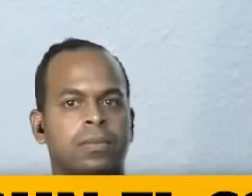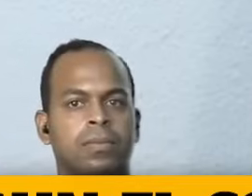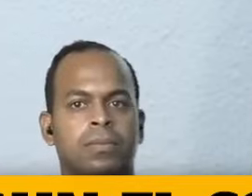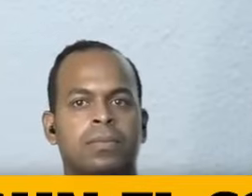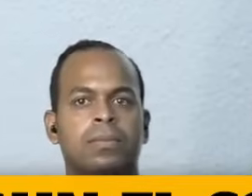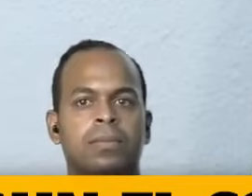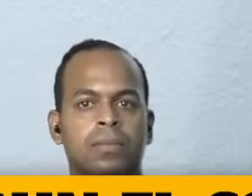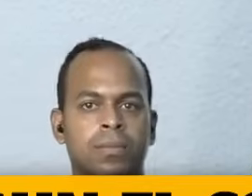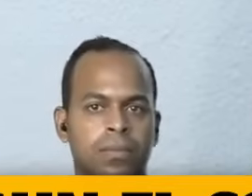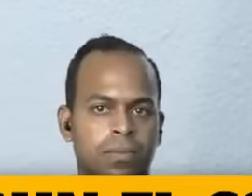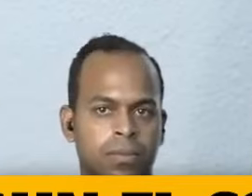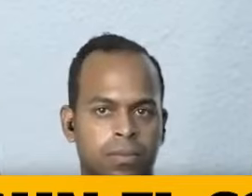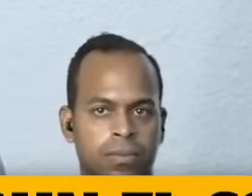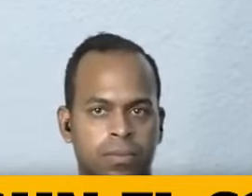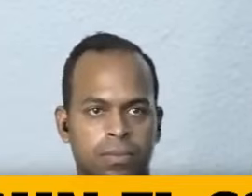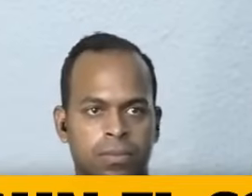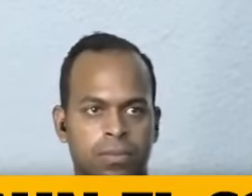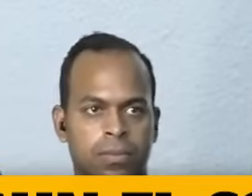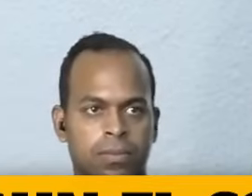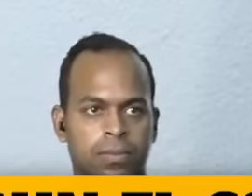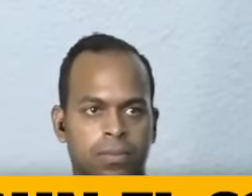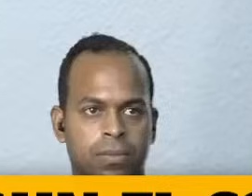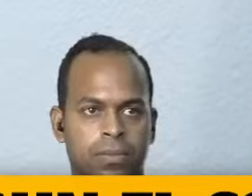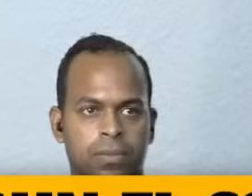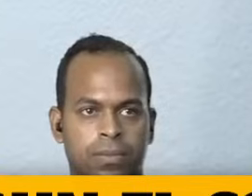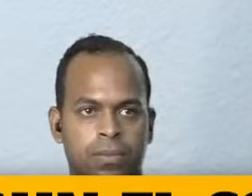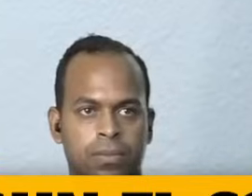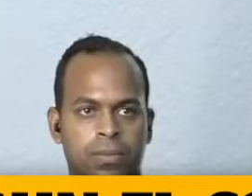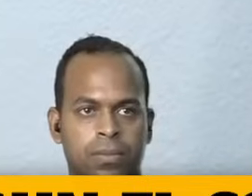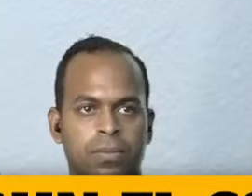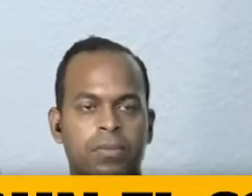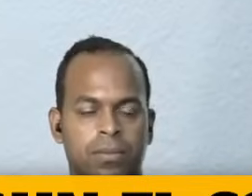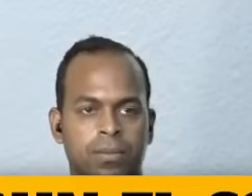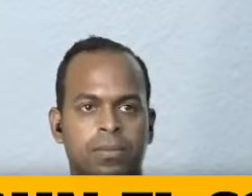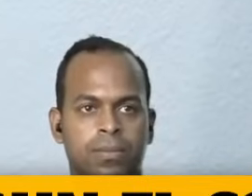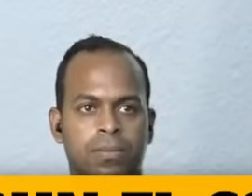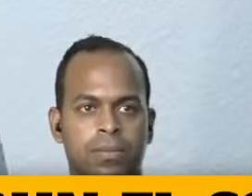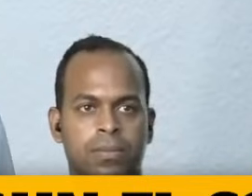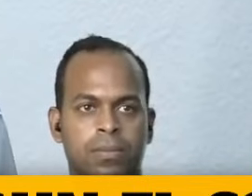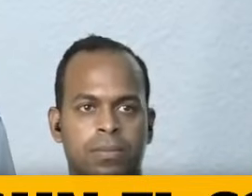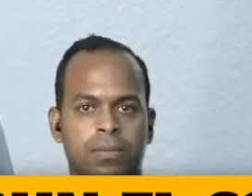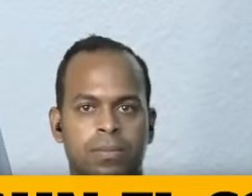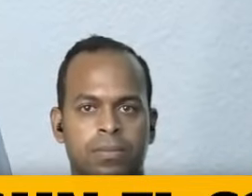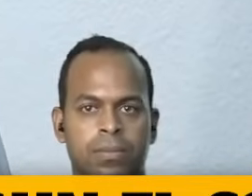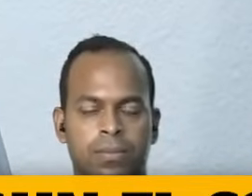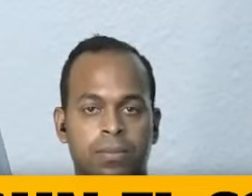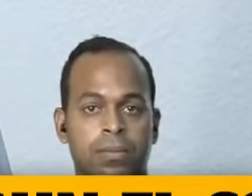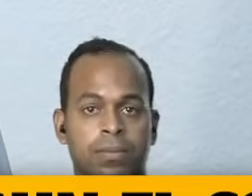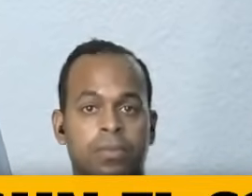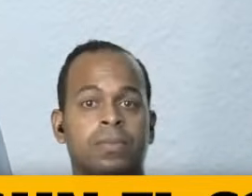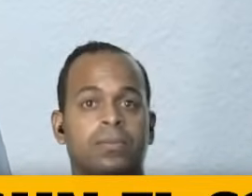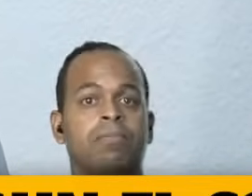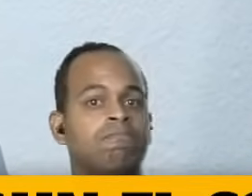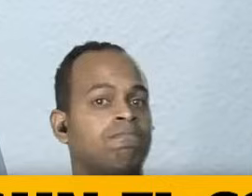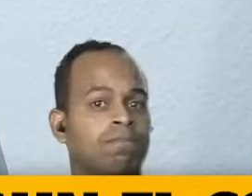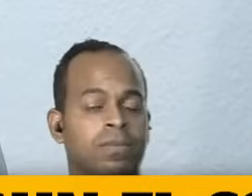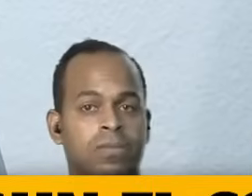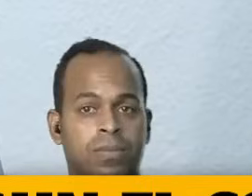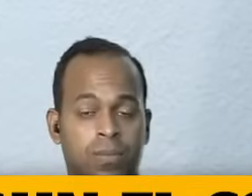El Centro de Operaciones de Emergencia mantiene un nivel de alerta roja para Duarte, en especial Bajo